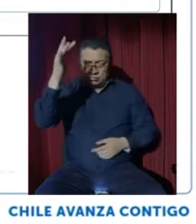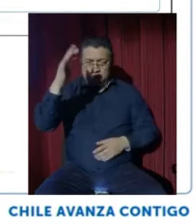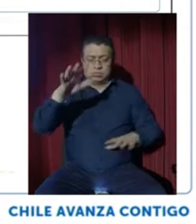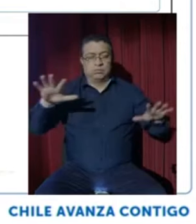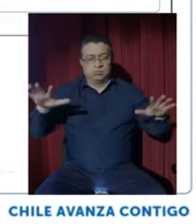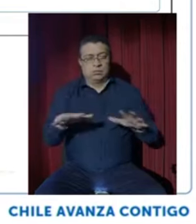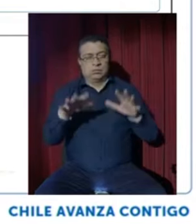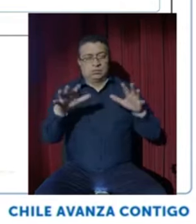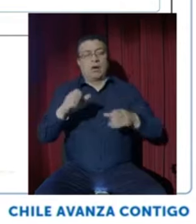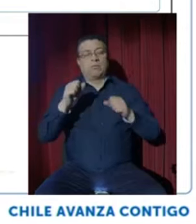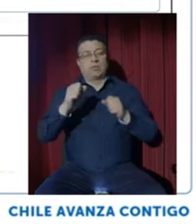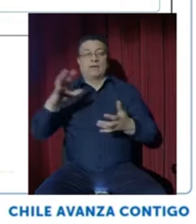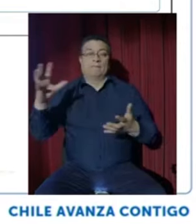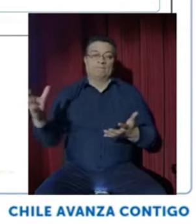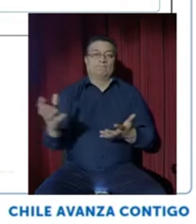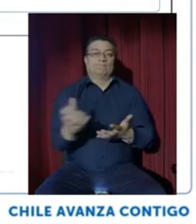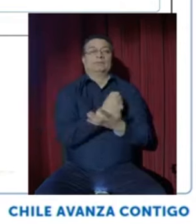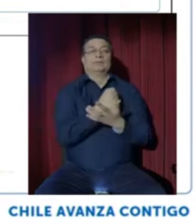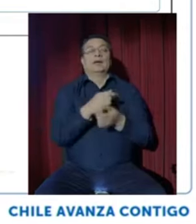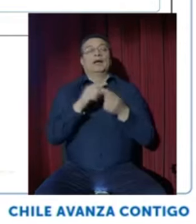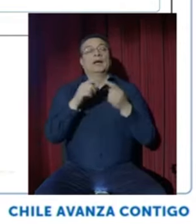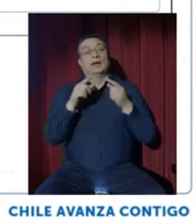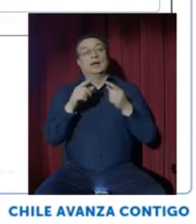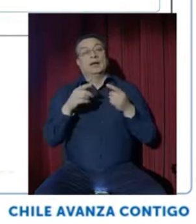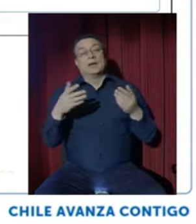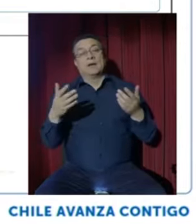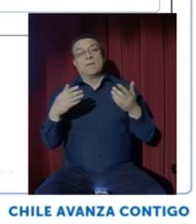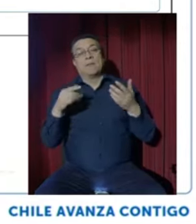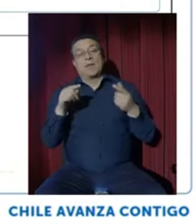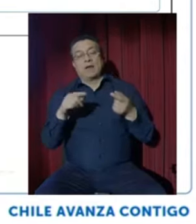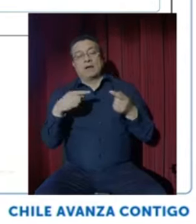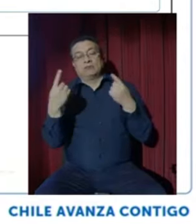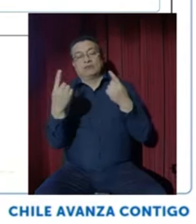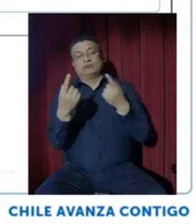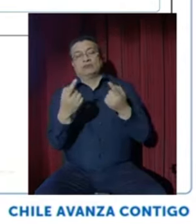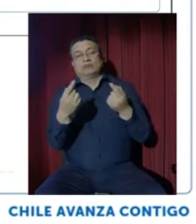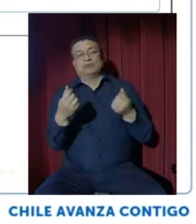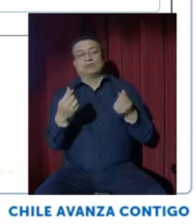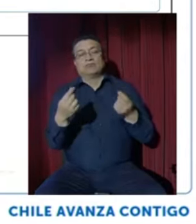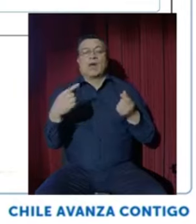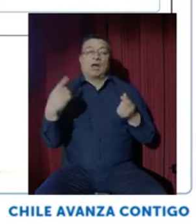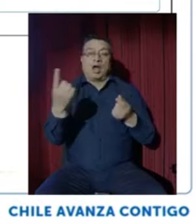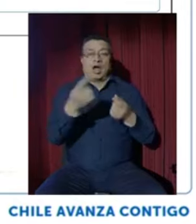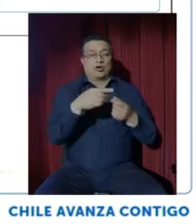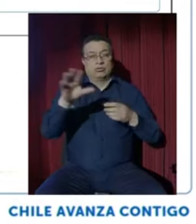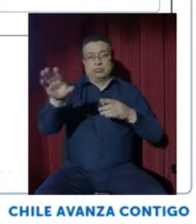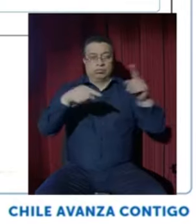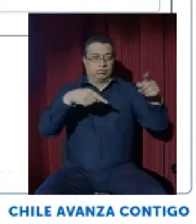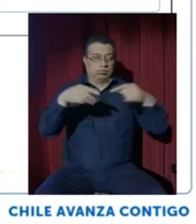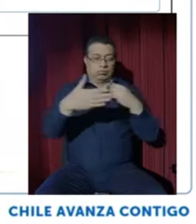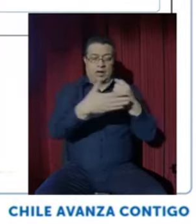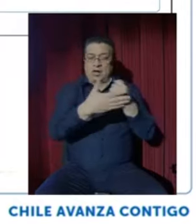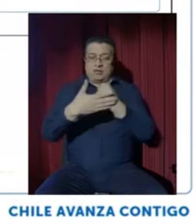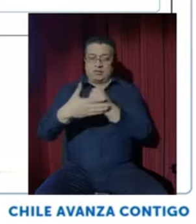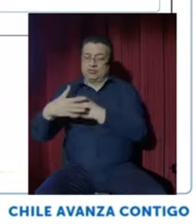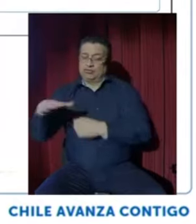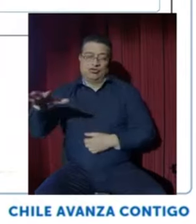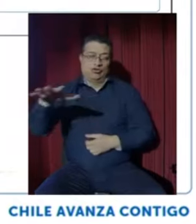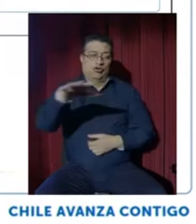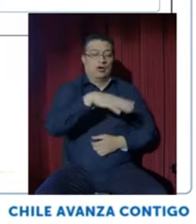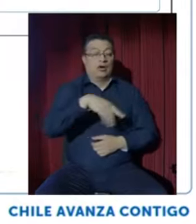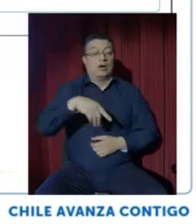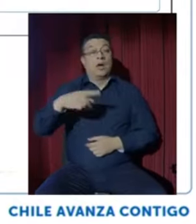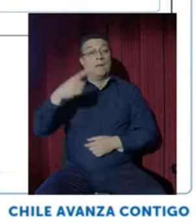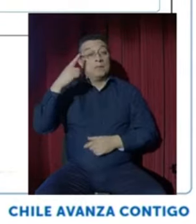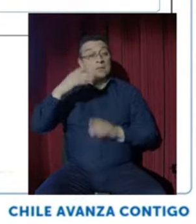sabiduría para sacar adelante conveni todos los a todos los actores Y por cierto El desafío